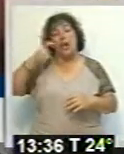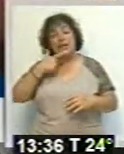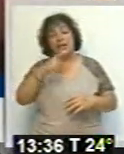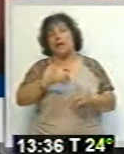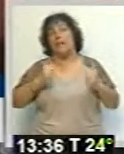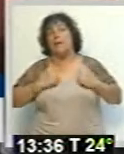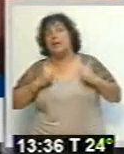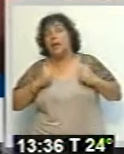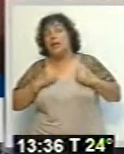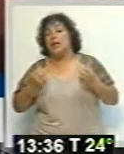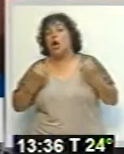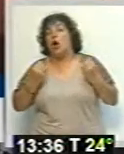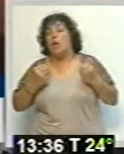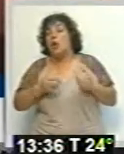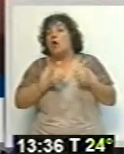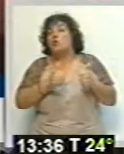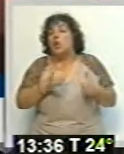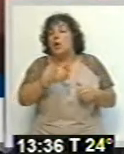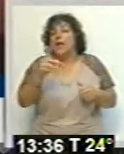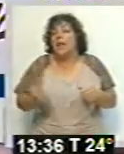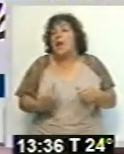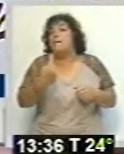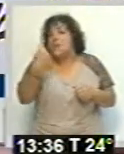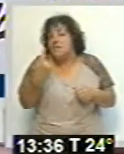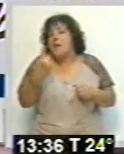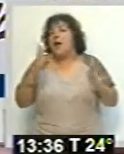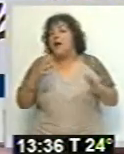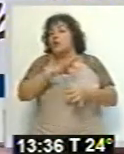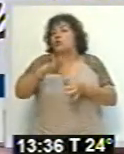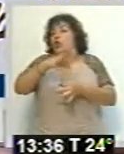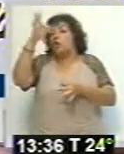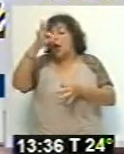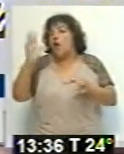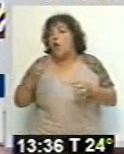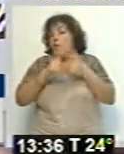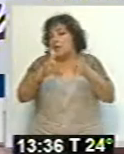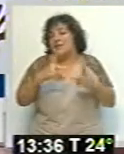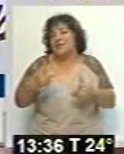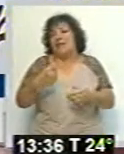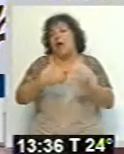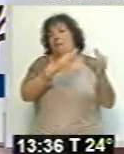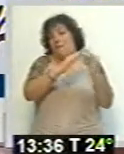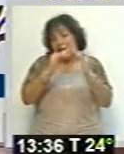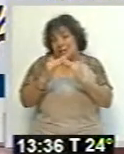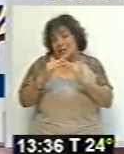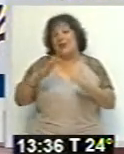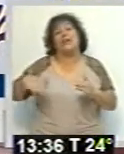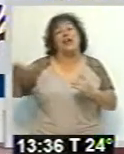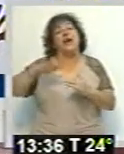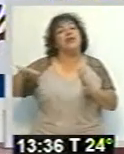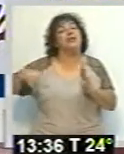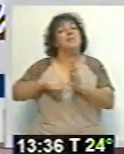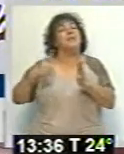de saber cuál es la suerte del primer sorteado, que, como decía al principio, es un vecino de la ciudad de